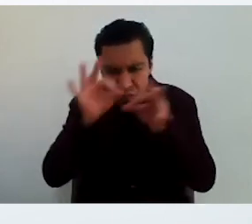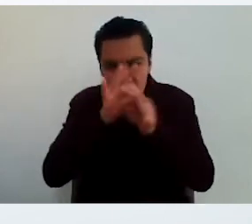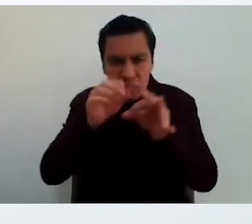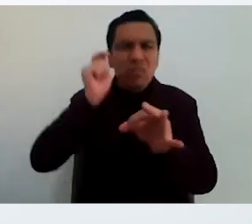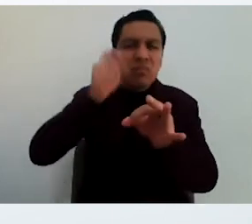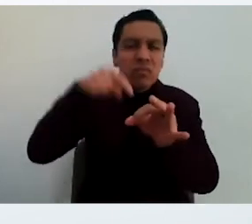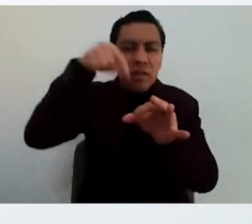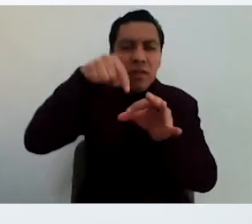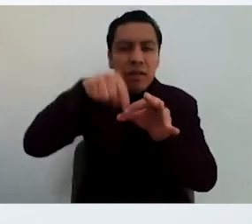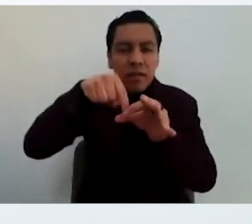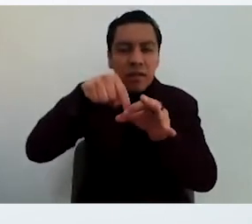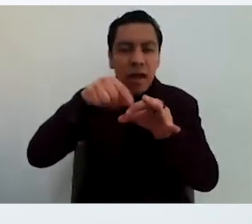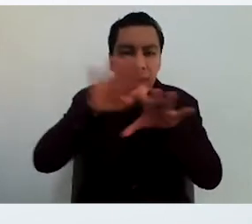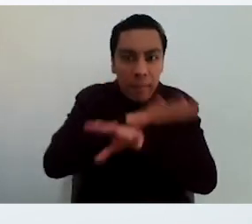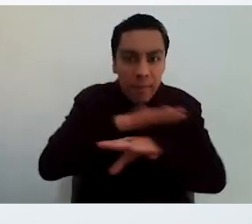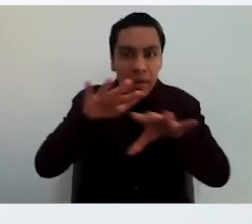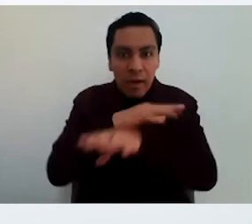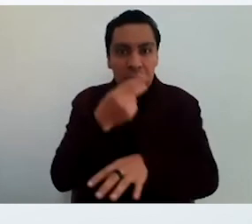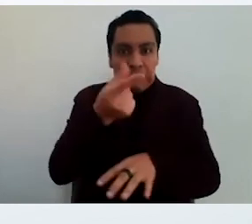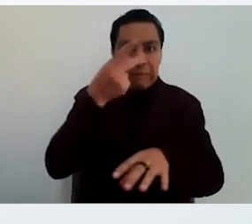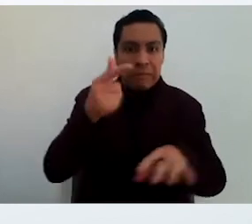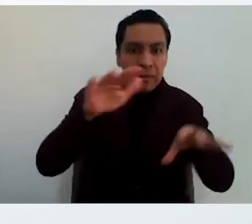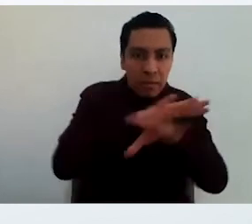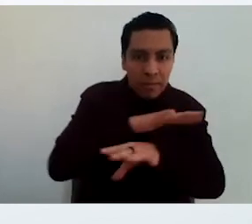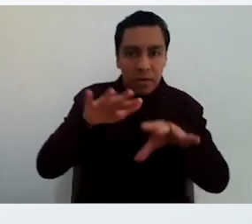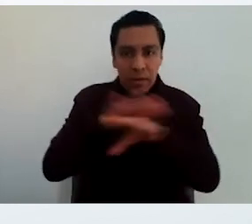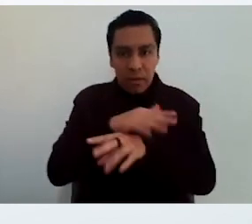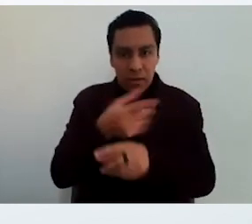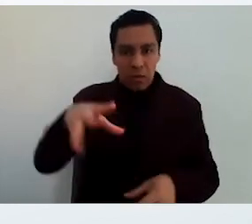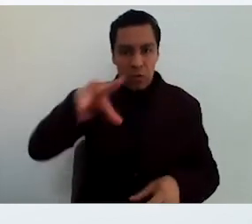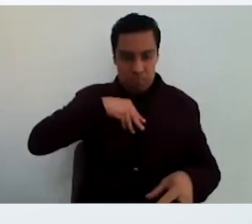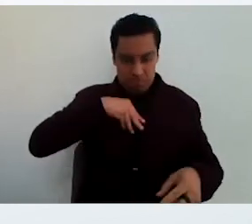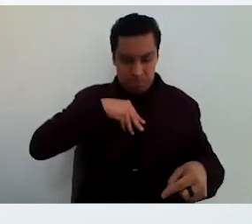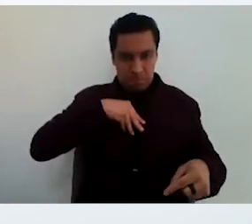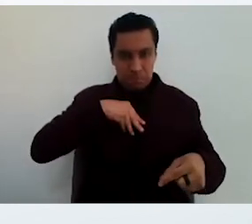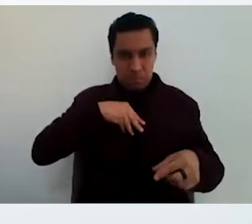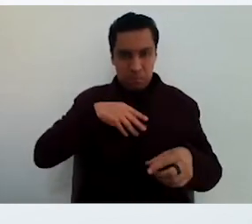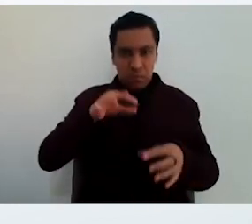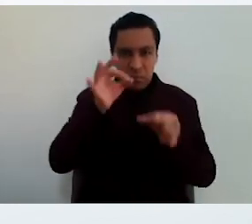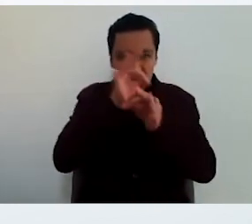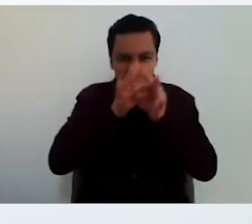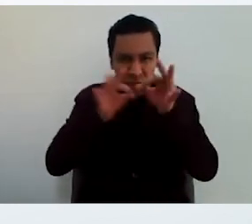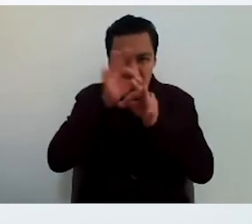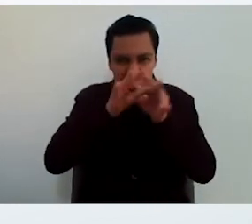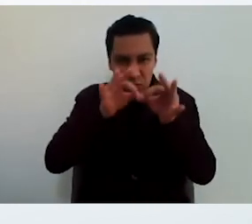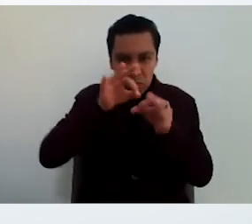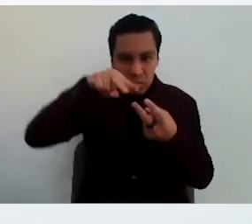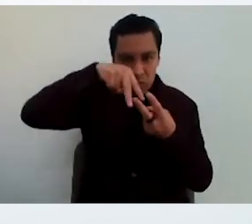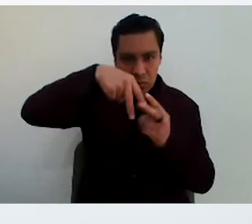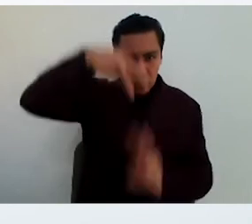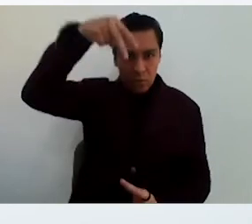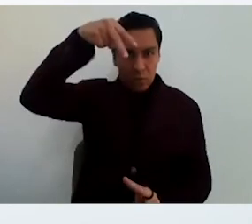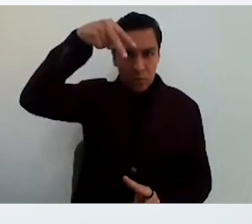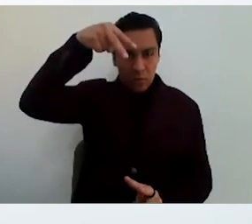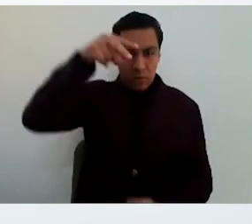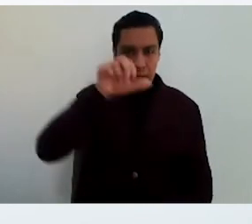constantemente conforme se replican. Se meten a una célula. El virus en realidad no es, yo digo que no es una forma de